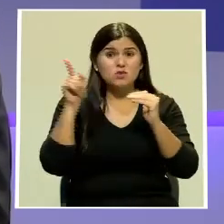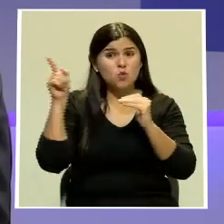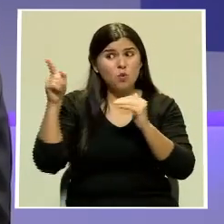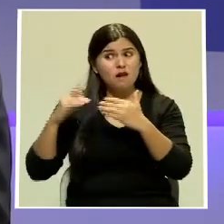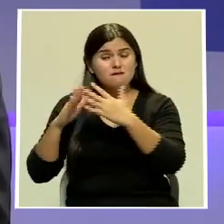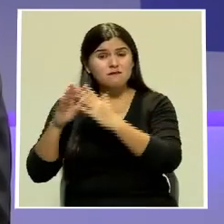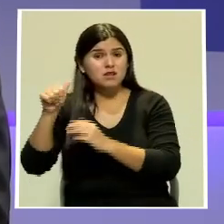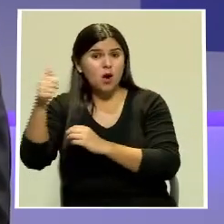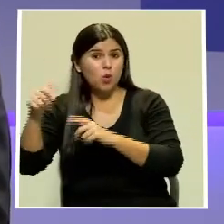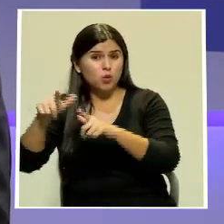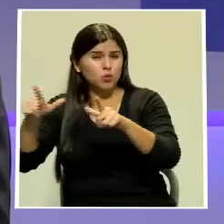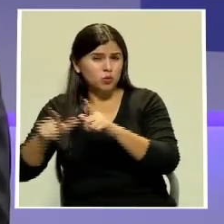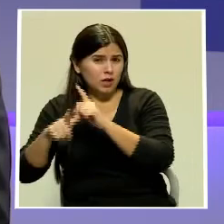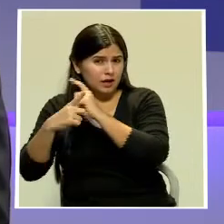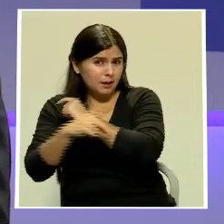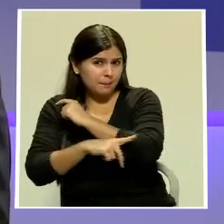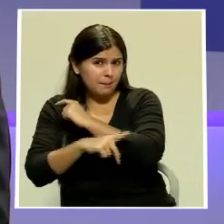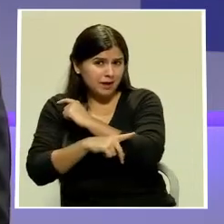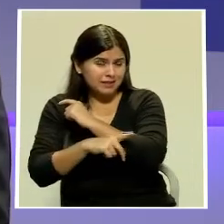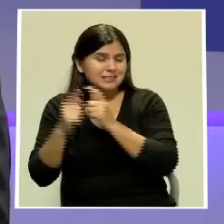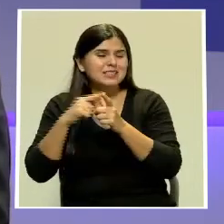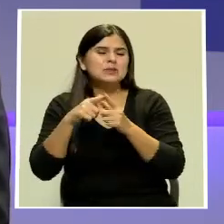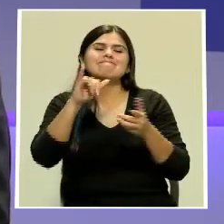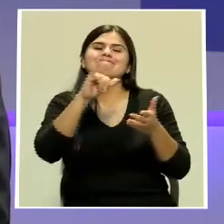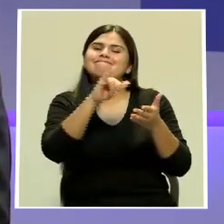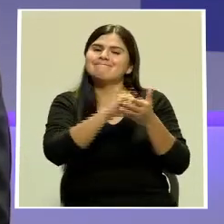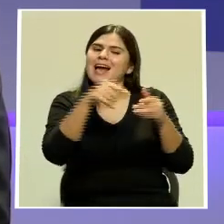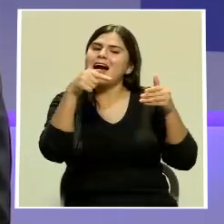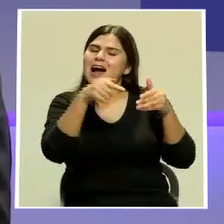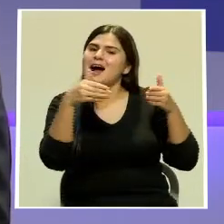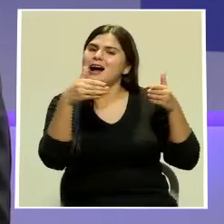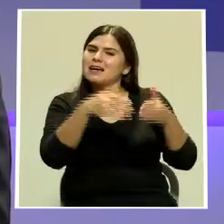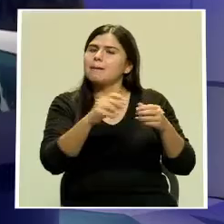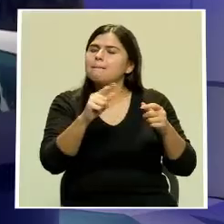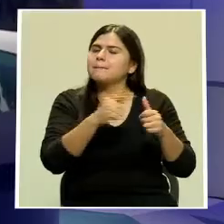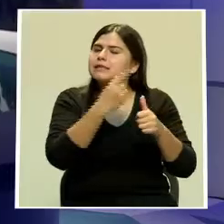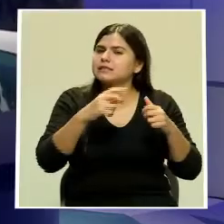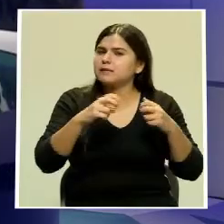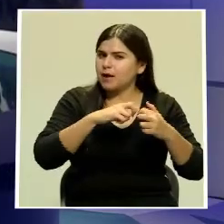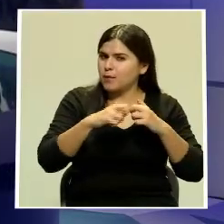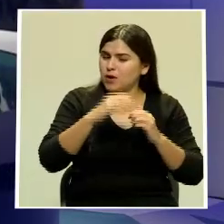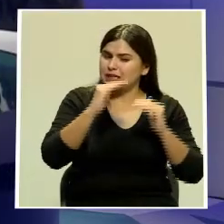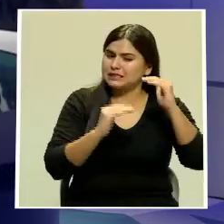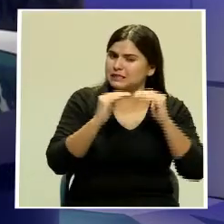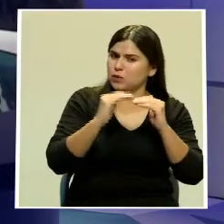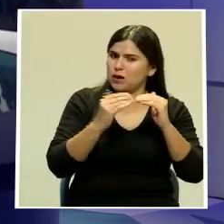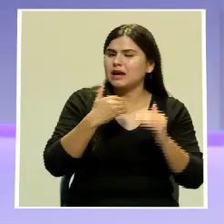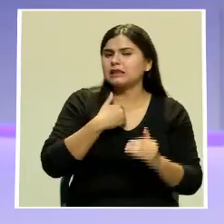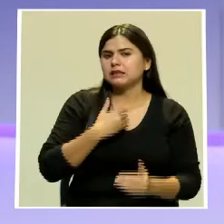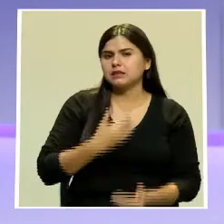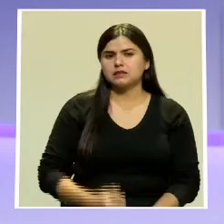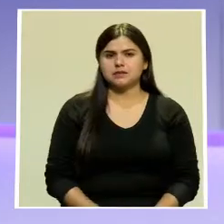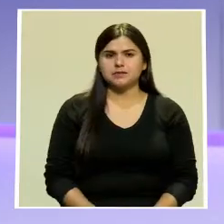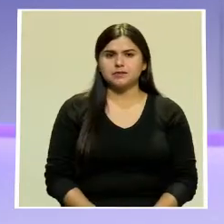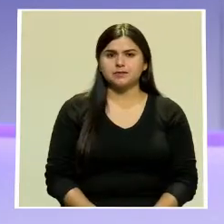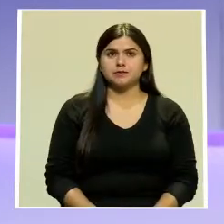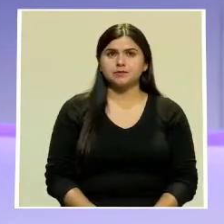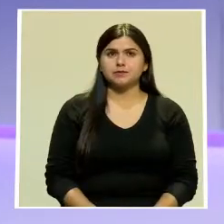otras partes del país. Yo creo que ahí radican los principales problemas y la desigualdad que ha permeado.